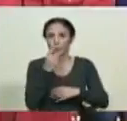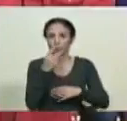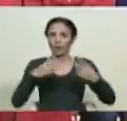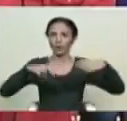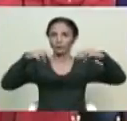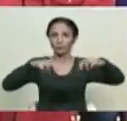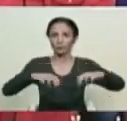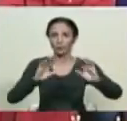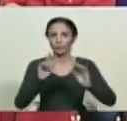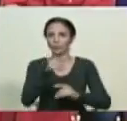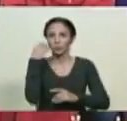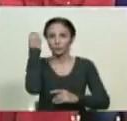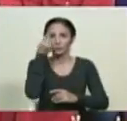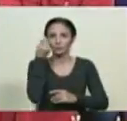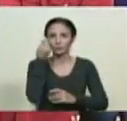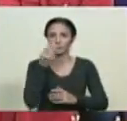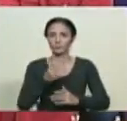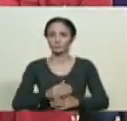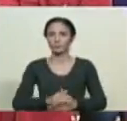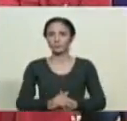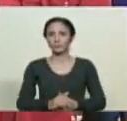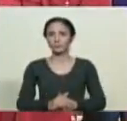Gracias.